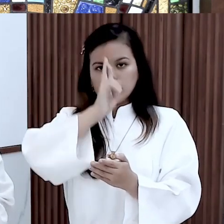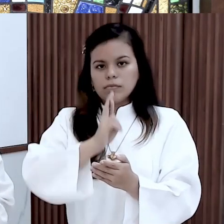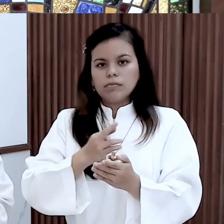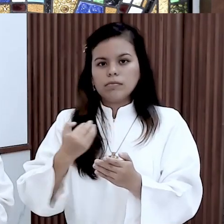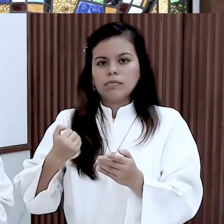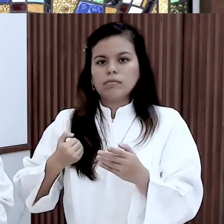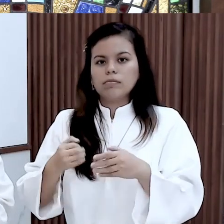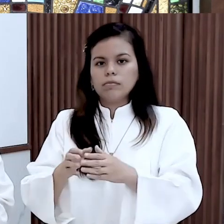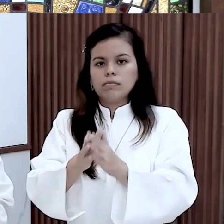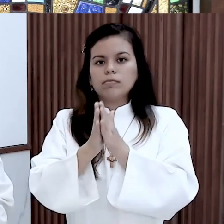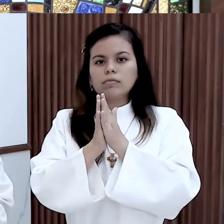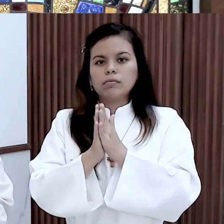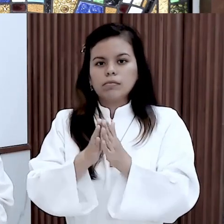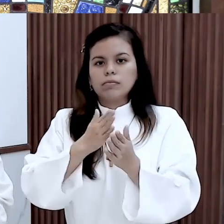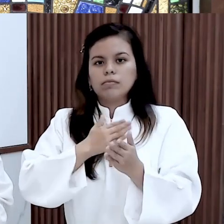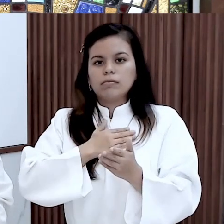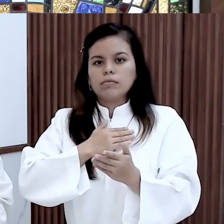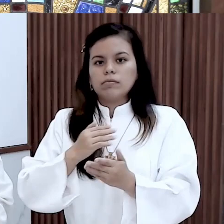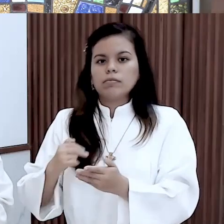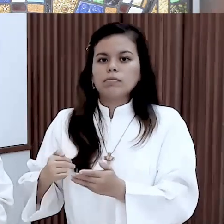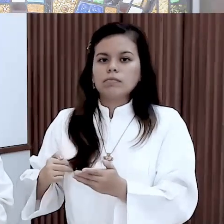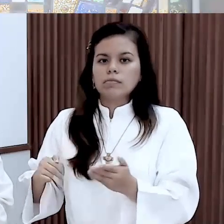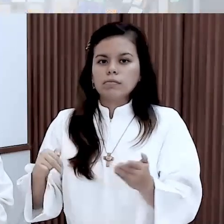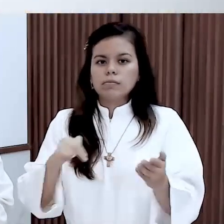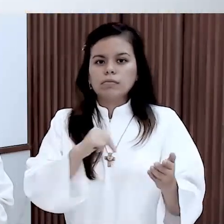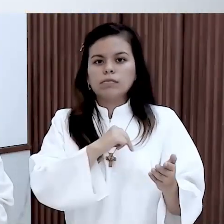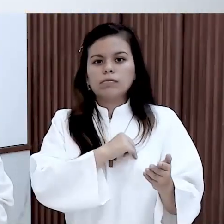Señor, ten piedad de